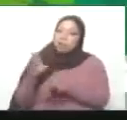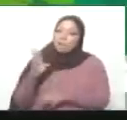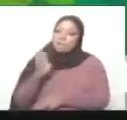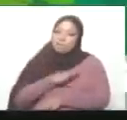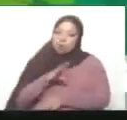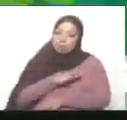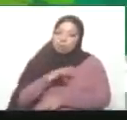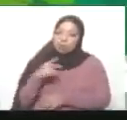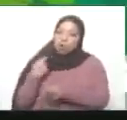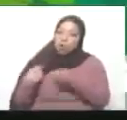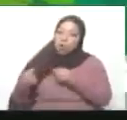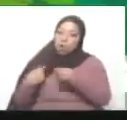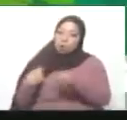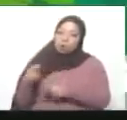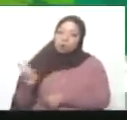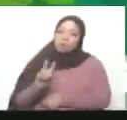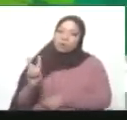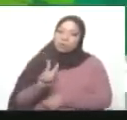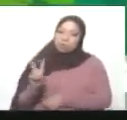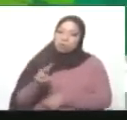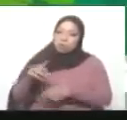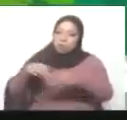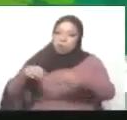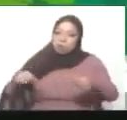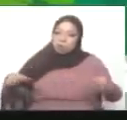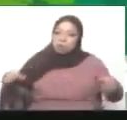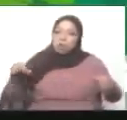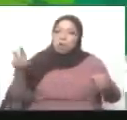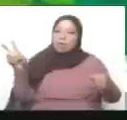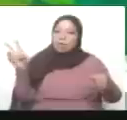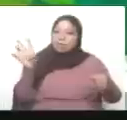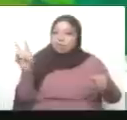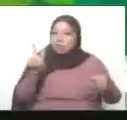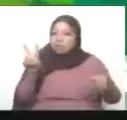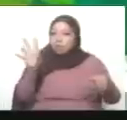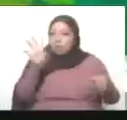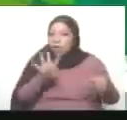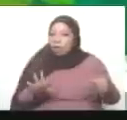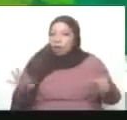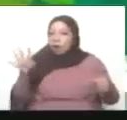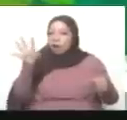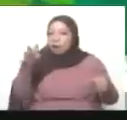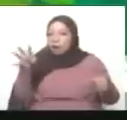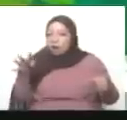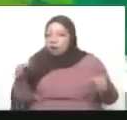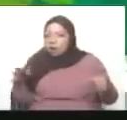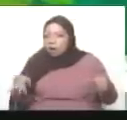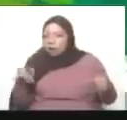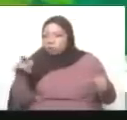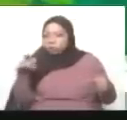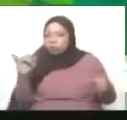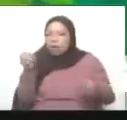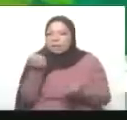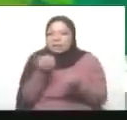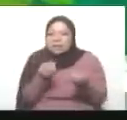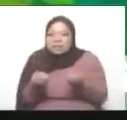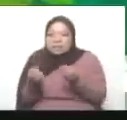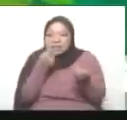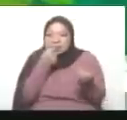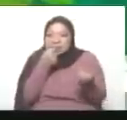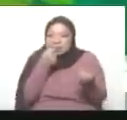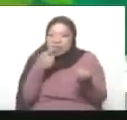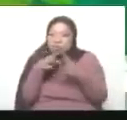control y soberanía del territorio de la guayana ese que iba y como producto de